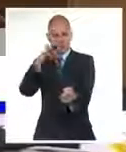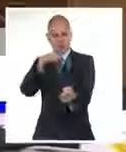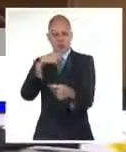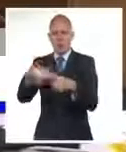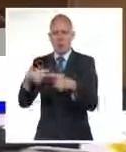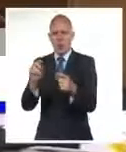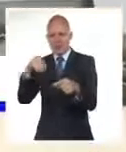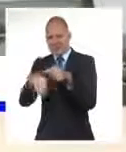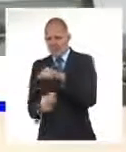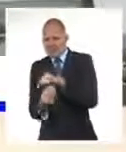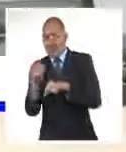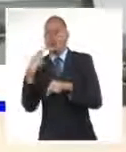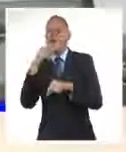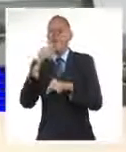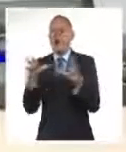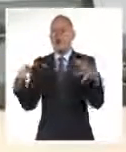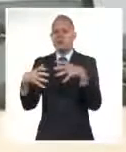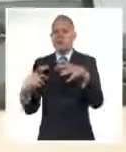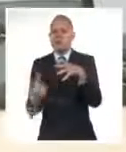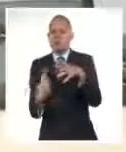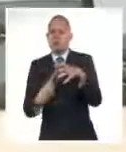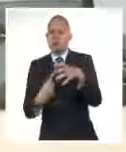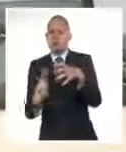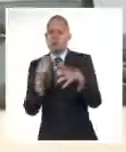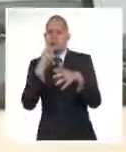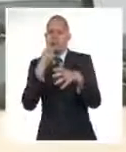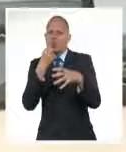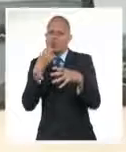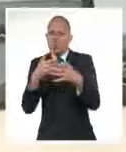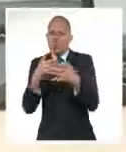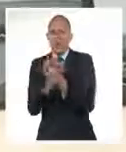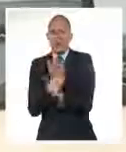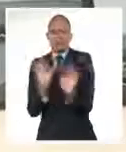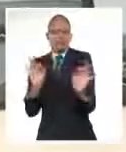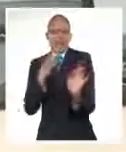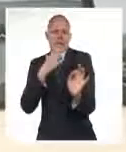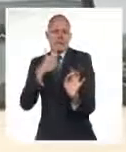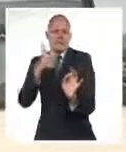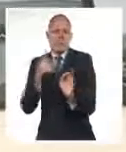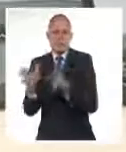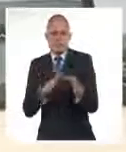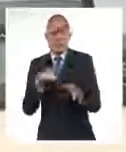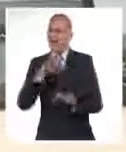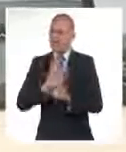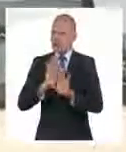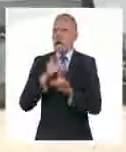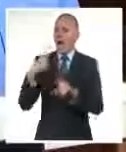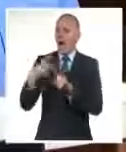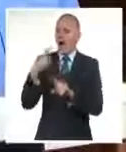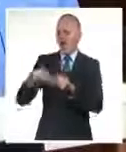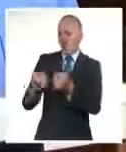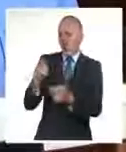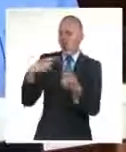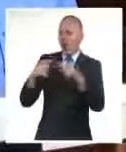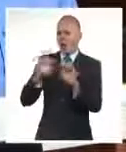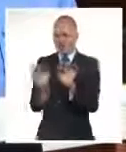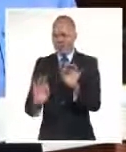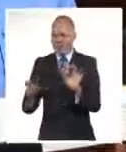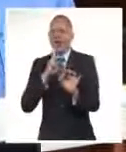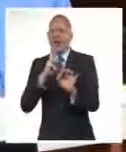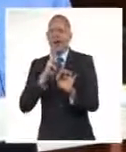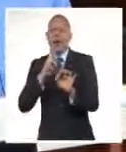venido trabajando hace ya un poco más de tiempo y hemos encontrado soluciones automáticas a sistemas de agua, a sistemas de esterilización. Nosotros